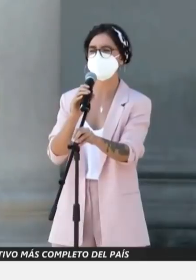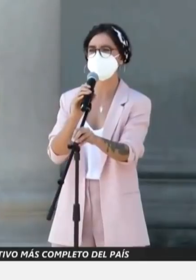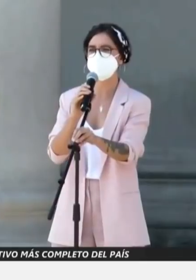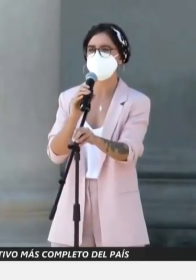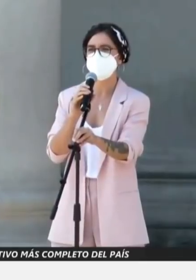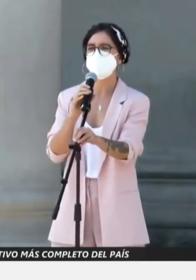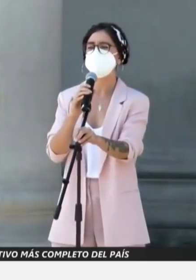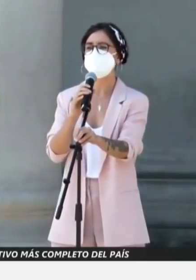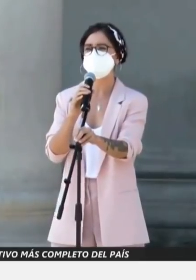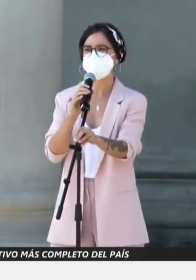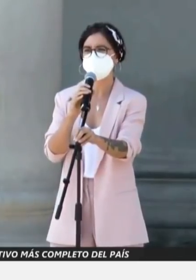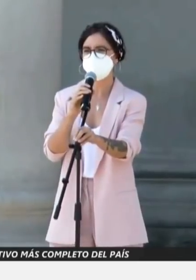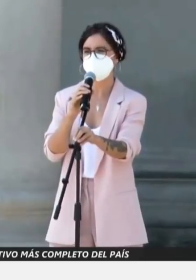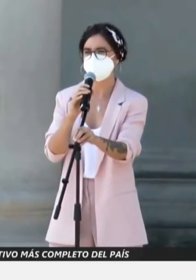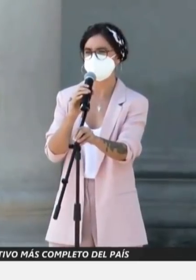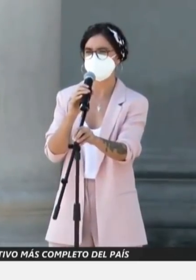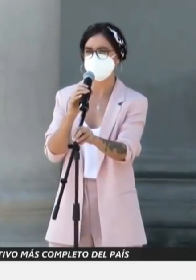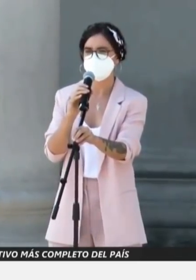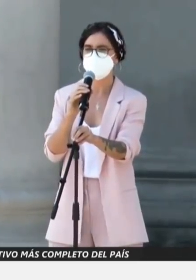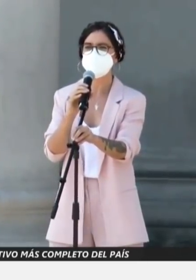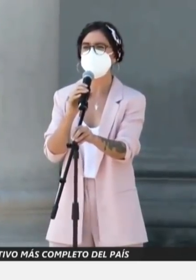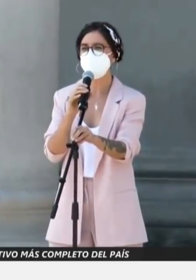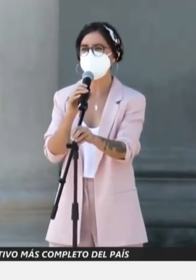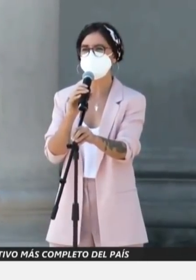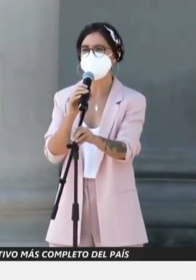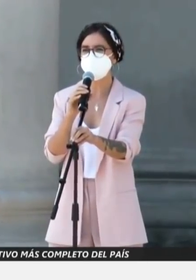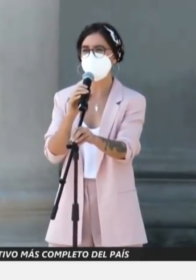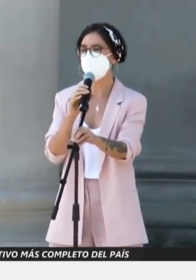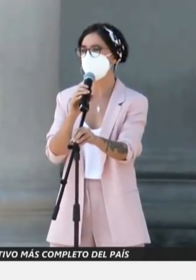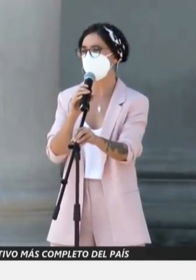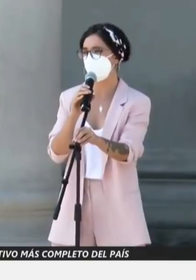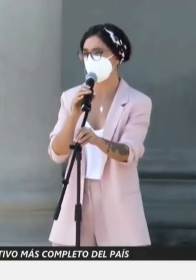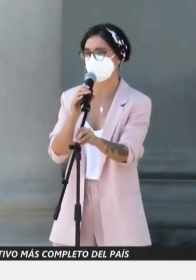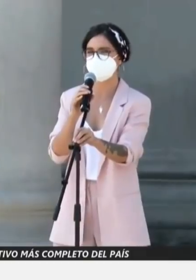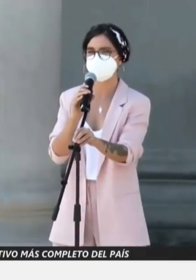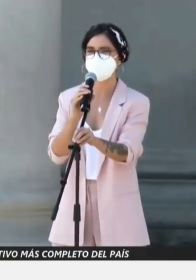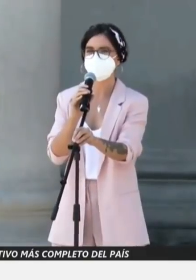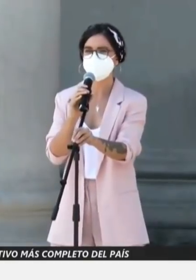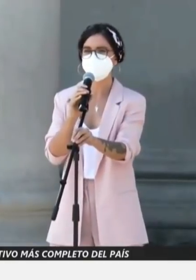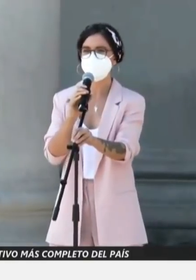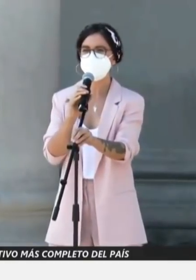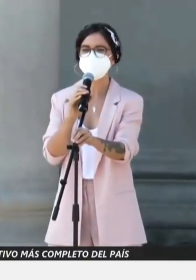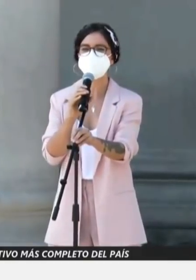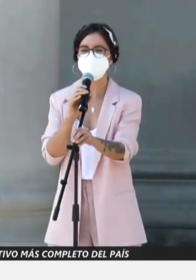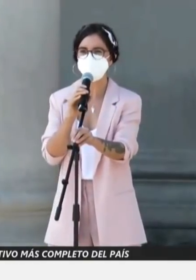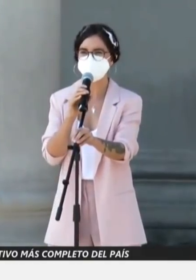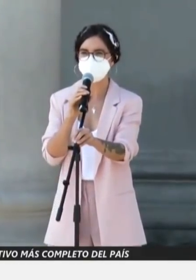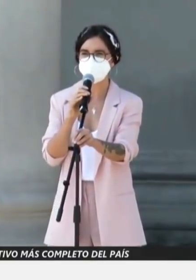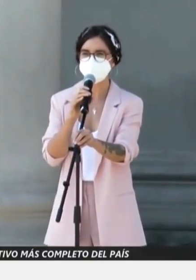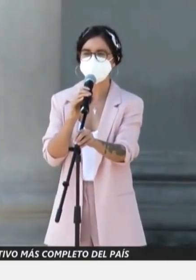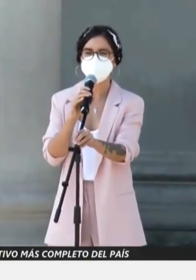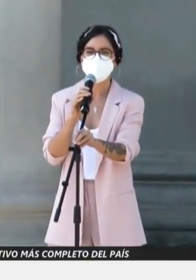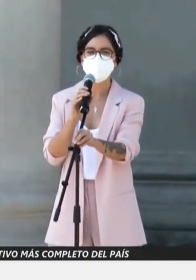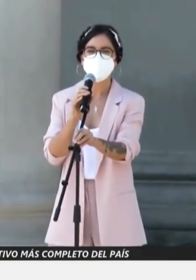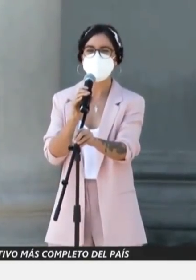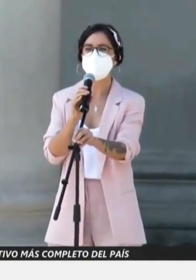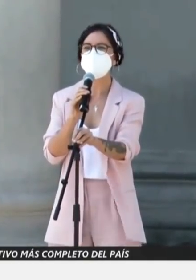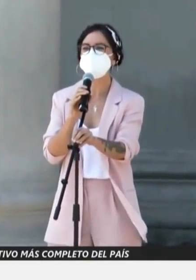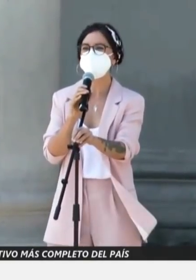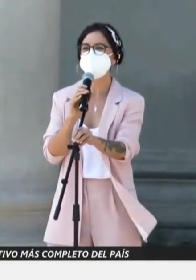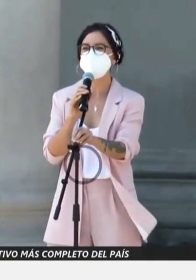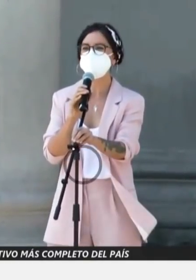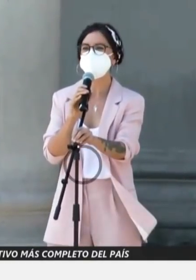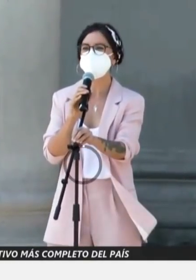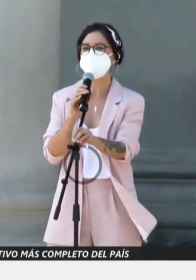cabecilla de la cartera, Iskia Siches, aseguró que yo voy a tener el deber de garantizar que efectivamente no tengamos más víctimas, no tengamos